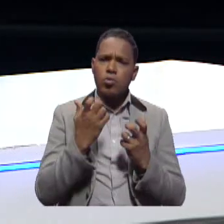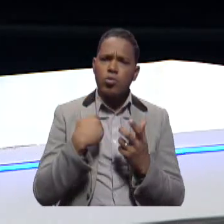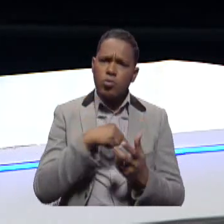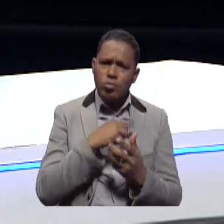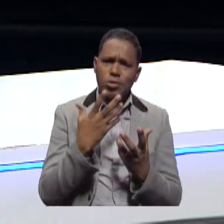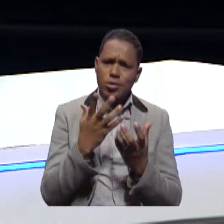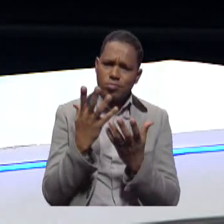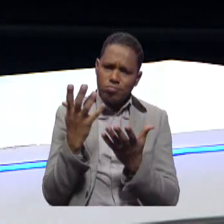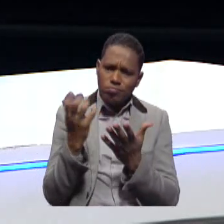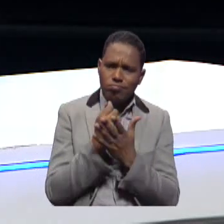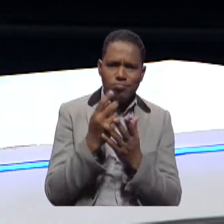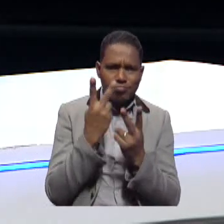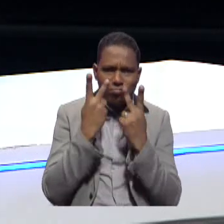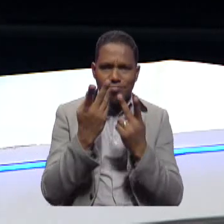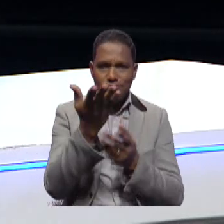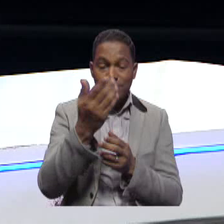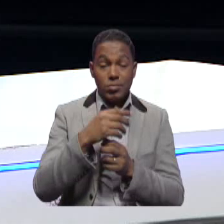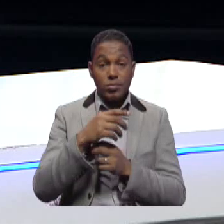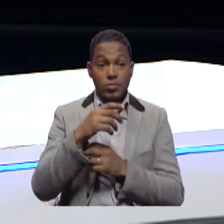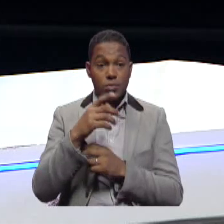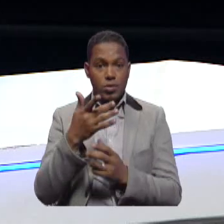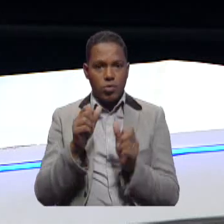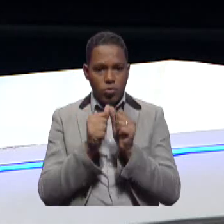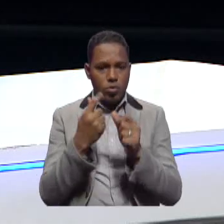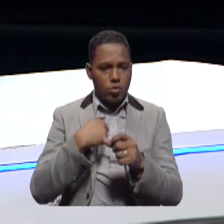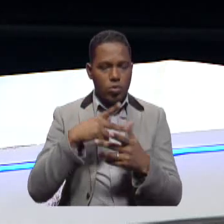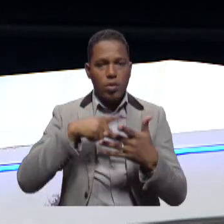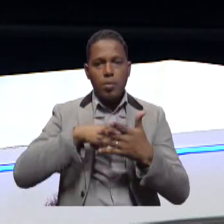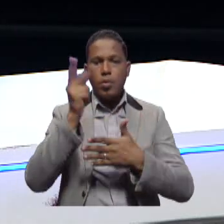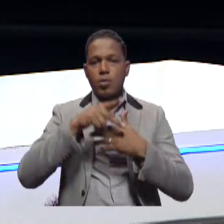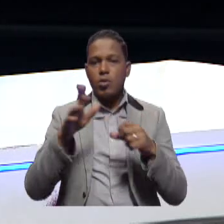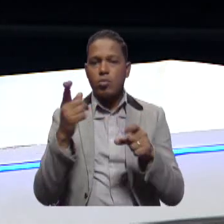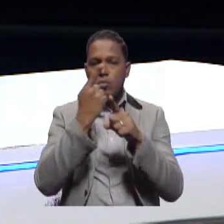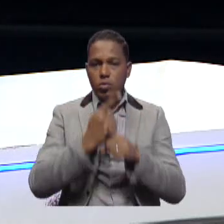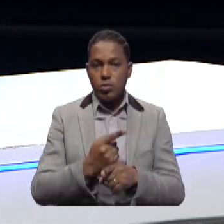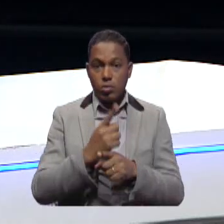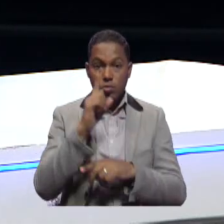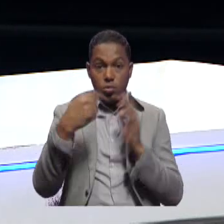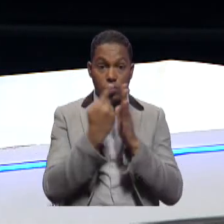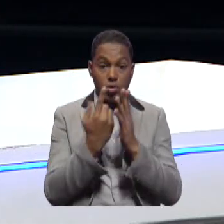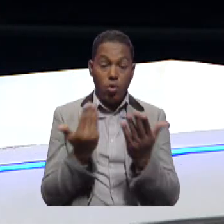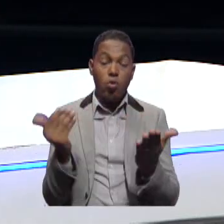Como también que continúen junto a nosotros en nuestra programación regular. En una hora nos